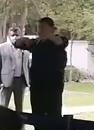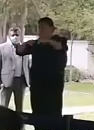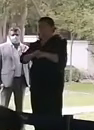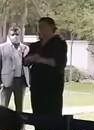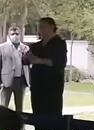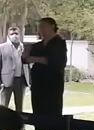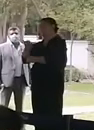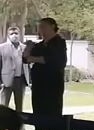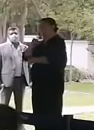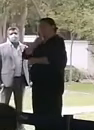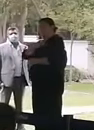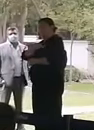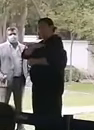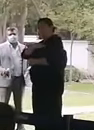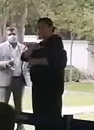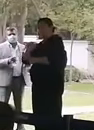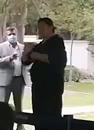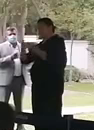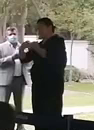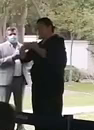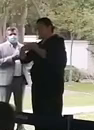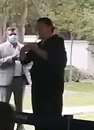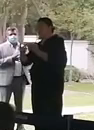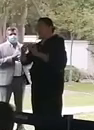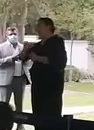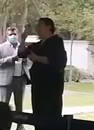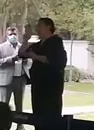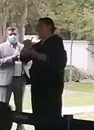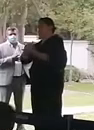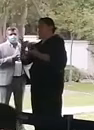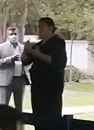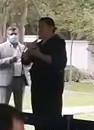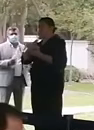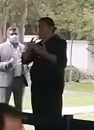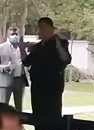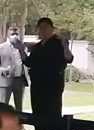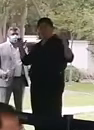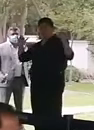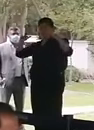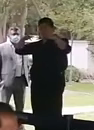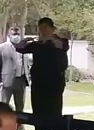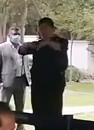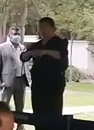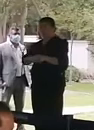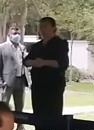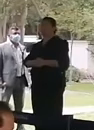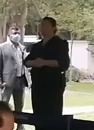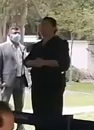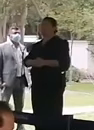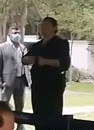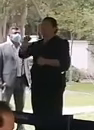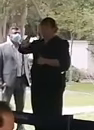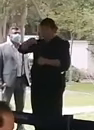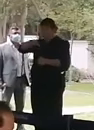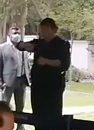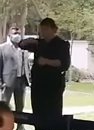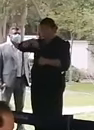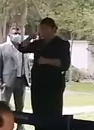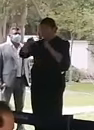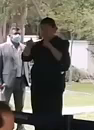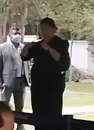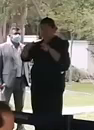Irlanda, vienen de Europa, vienen de otros lugares. Y ellos son los que están trabajando en